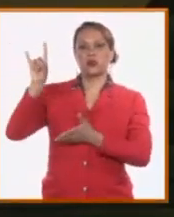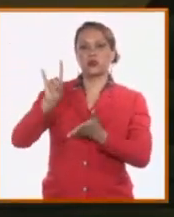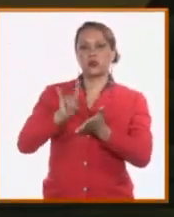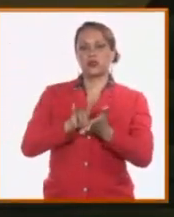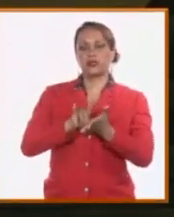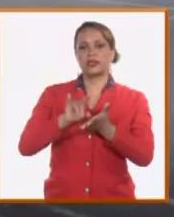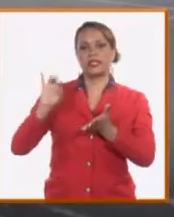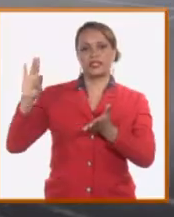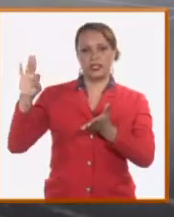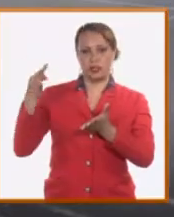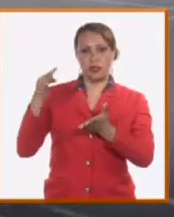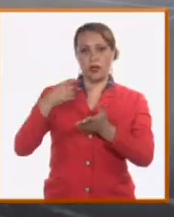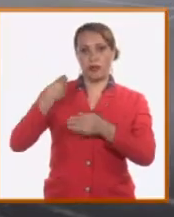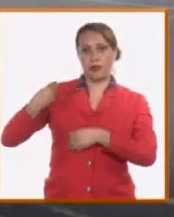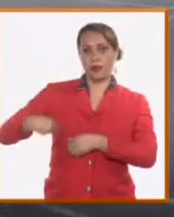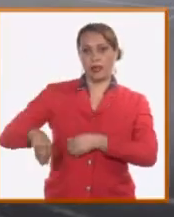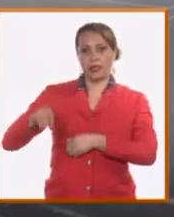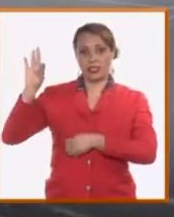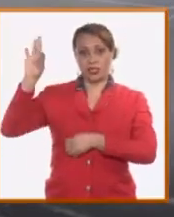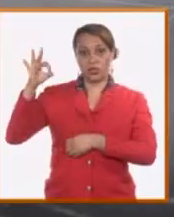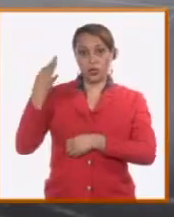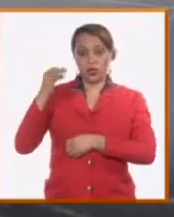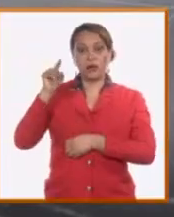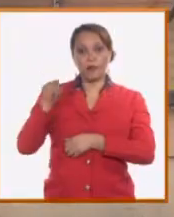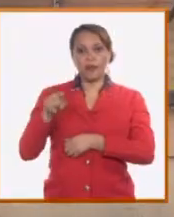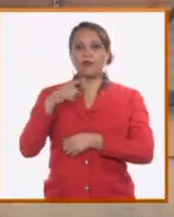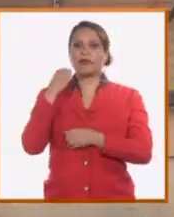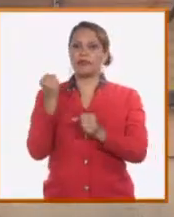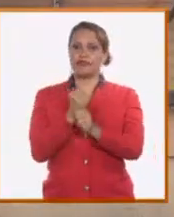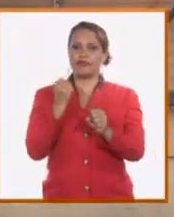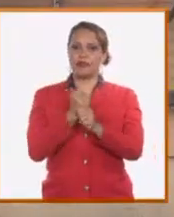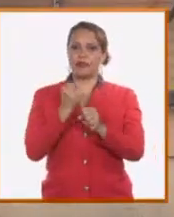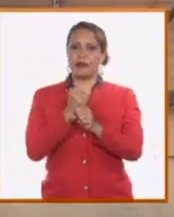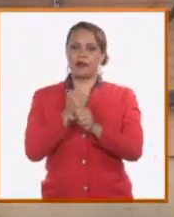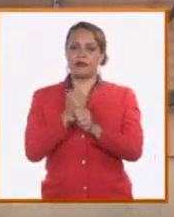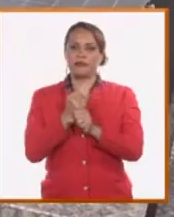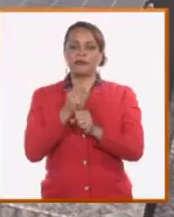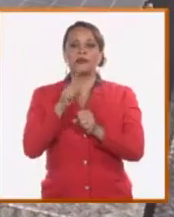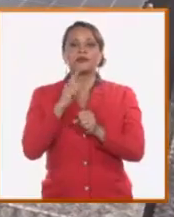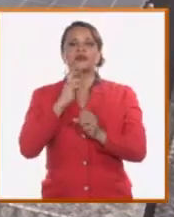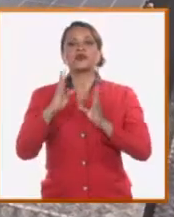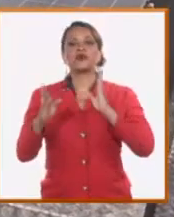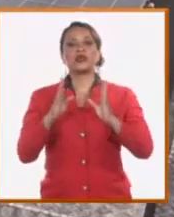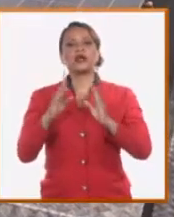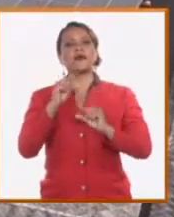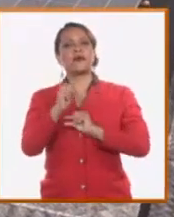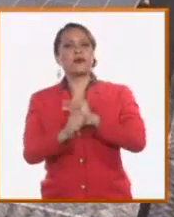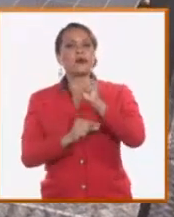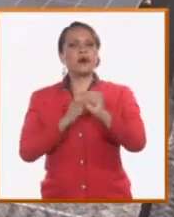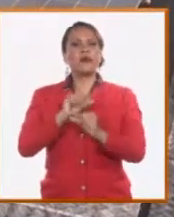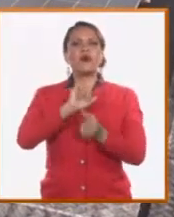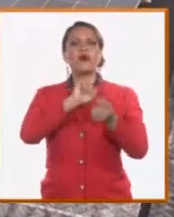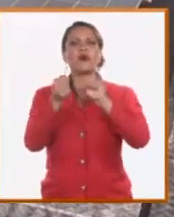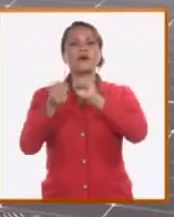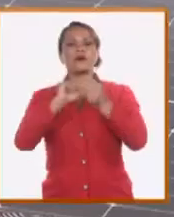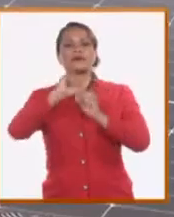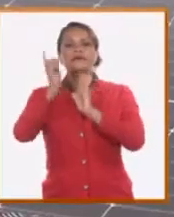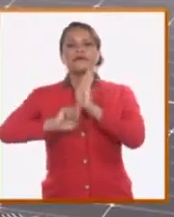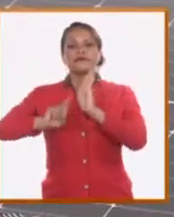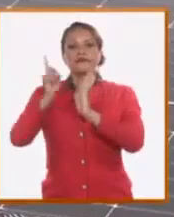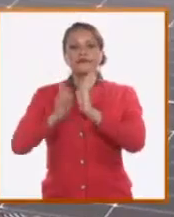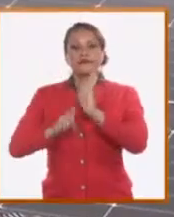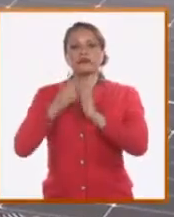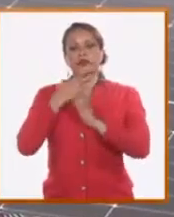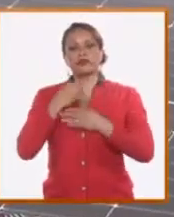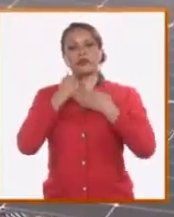la generación eléctrica, que en una etapa inicial va a ir supliendo los consumos de la empresa,